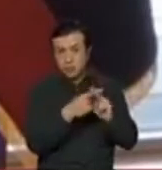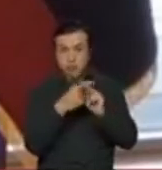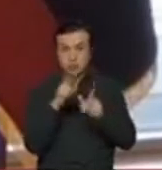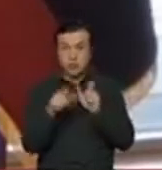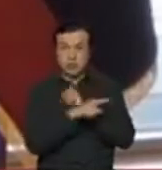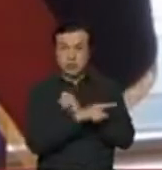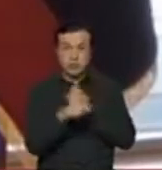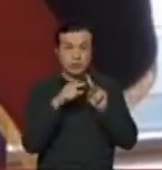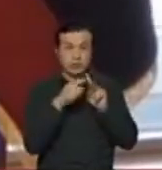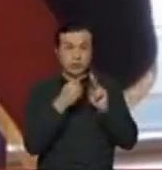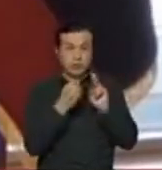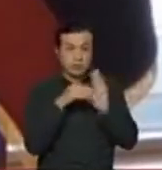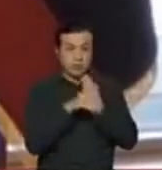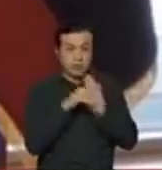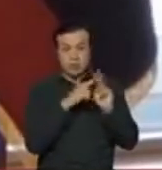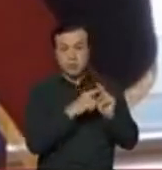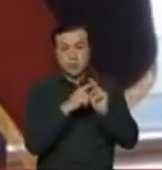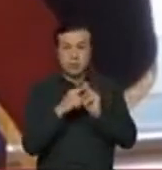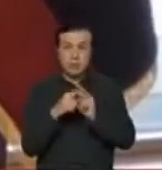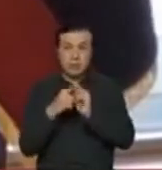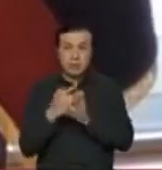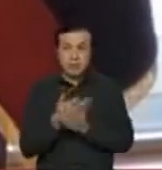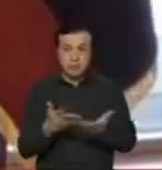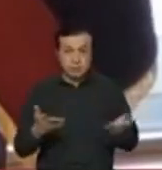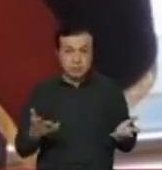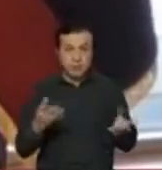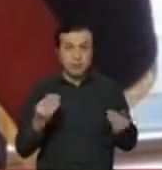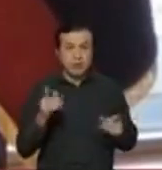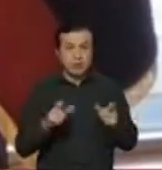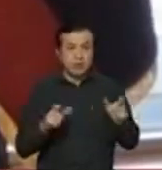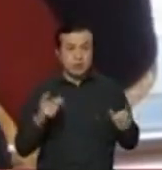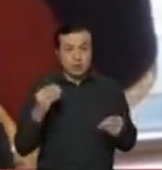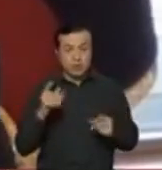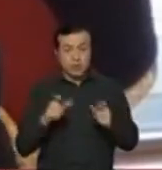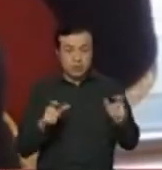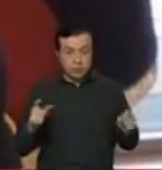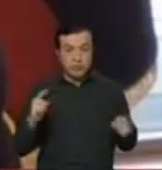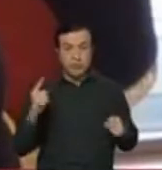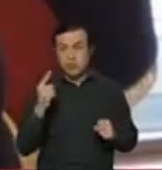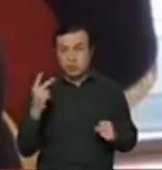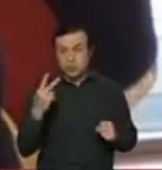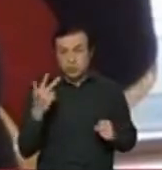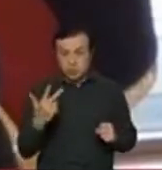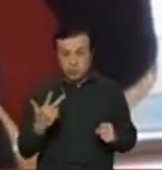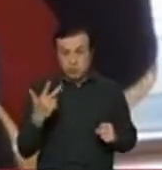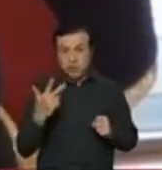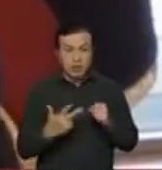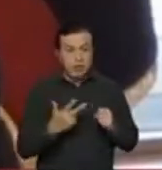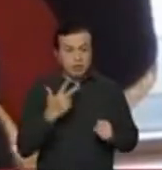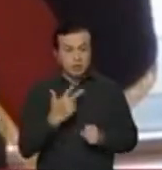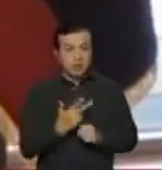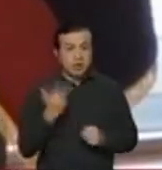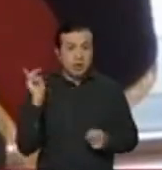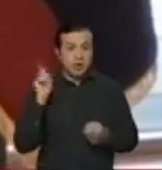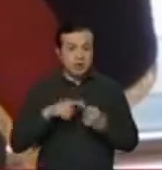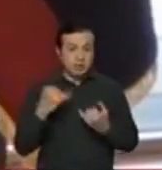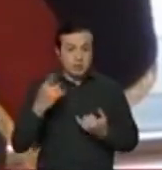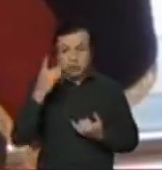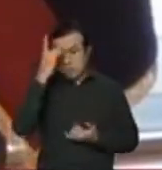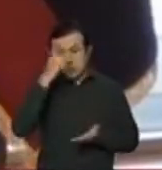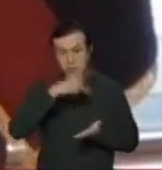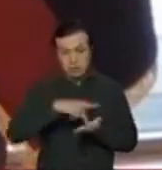afiliados en el pasado y varios afiliados que en uno, dos, inclusive tres años no han pagado sus